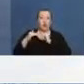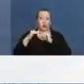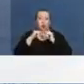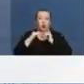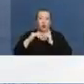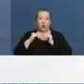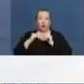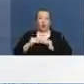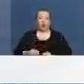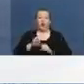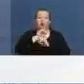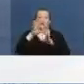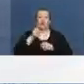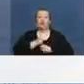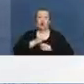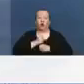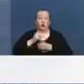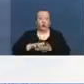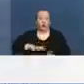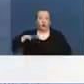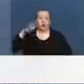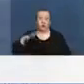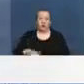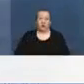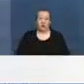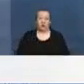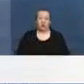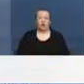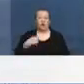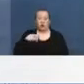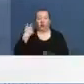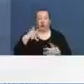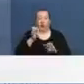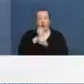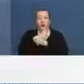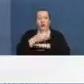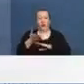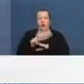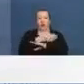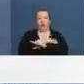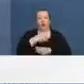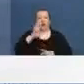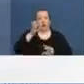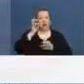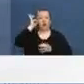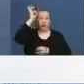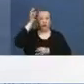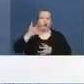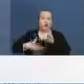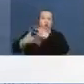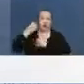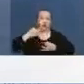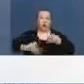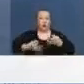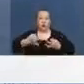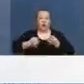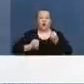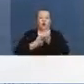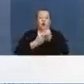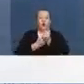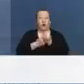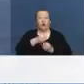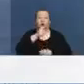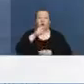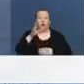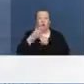capitalismo patrimonial pero ya yo hice lo que tenía que hacer y la historia nos juzgará cómo están los propios pobres salieron apoyando a los ricos por